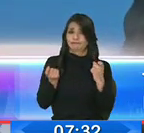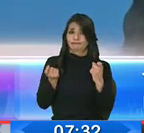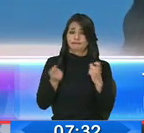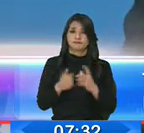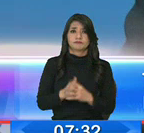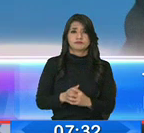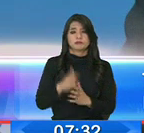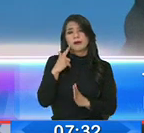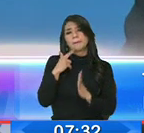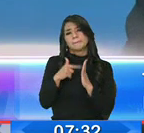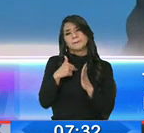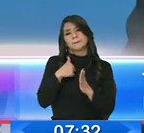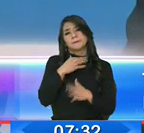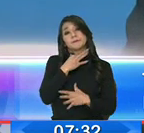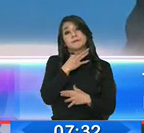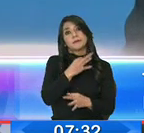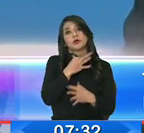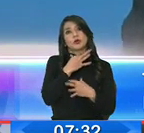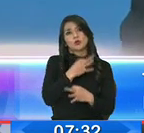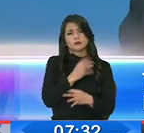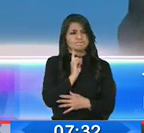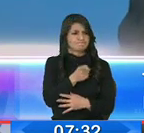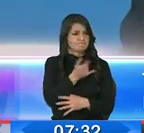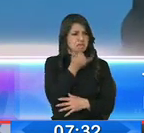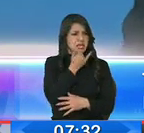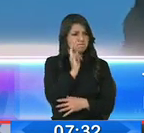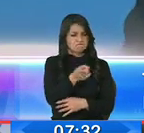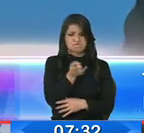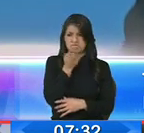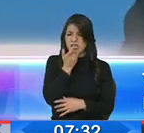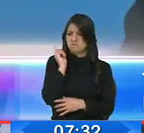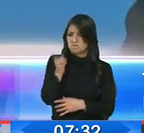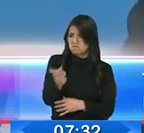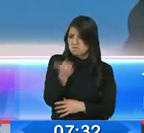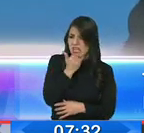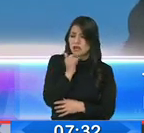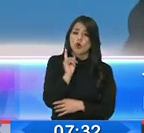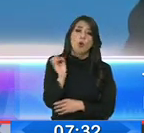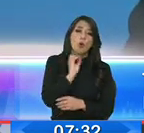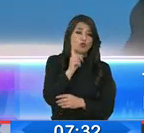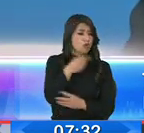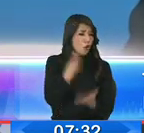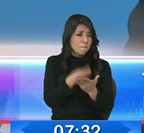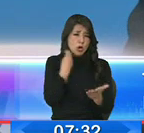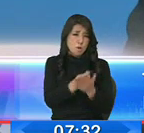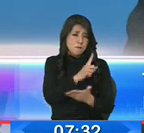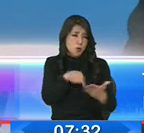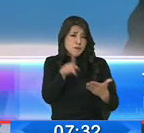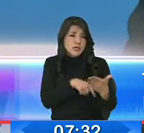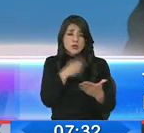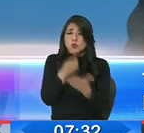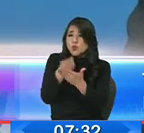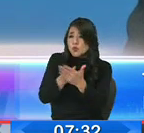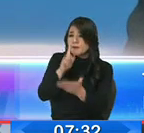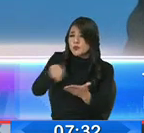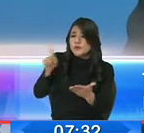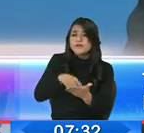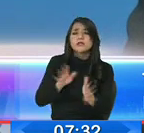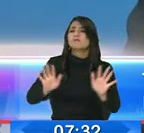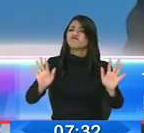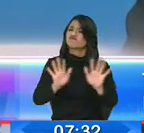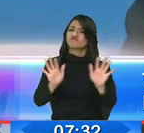de los que me gusta satanizar las cosas, ni tampoco satanizaría el mercado o el consumo de estos